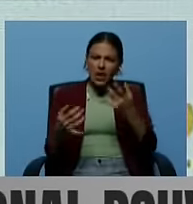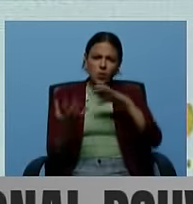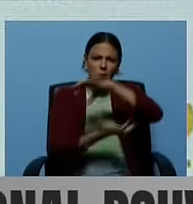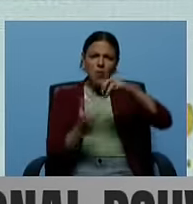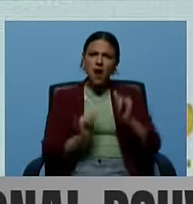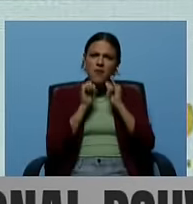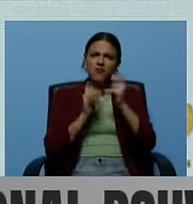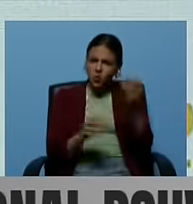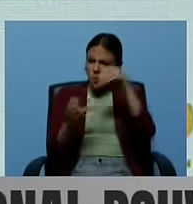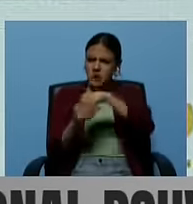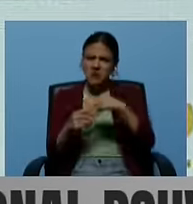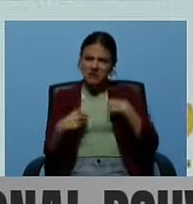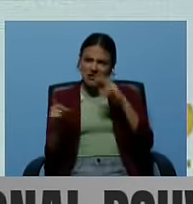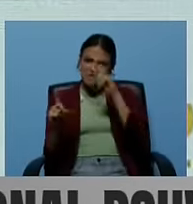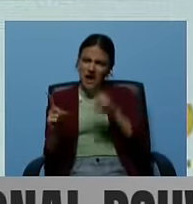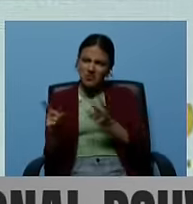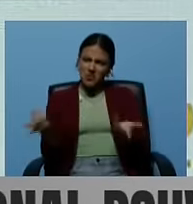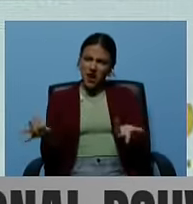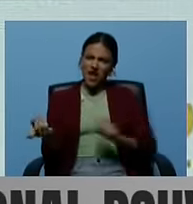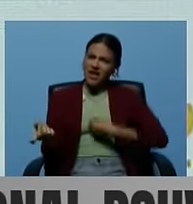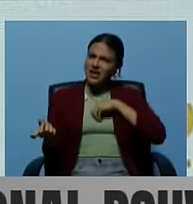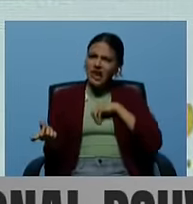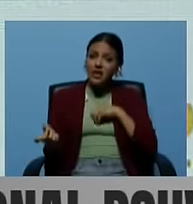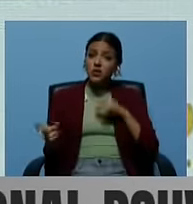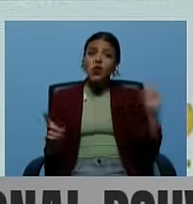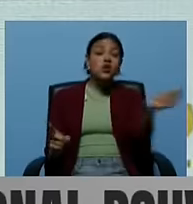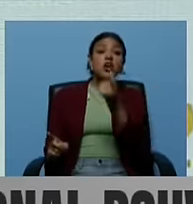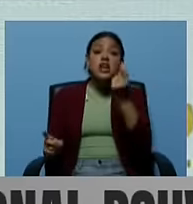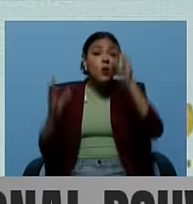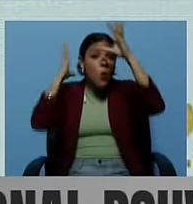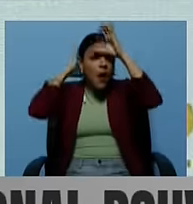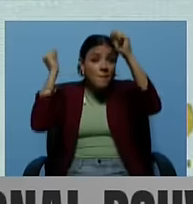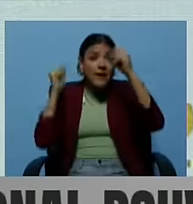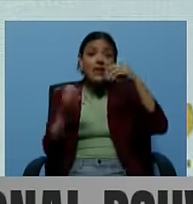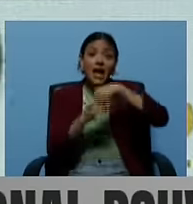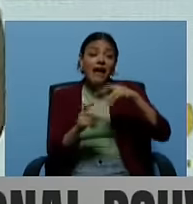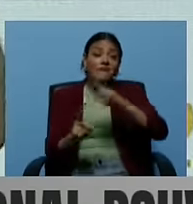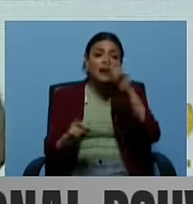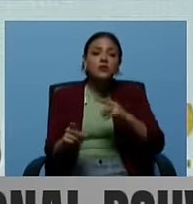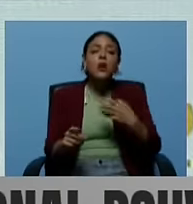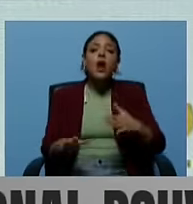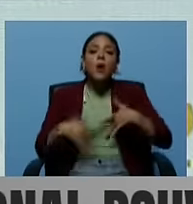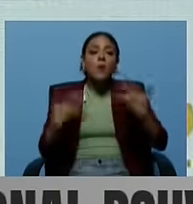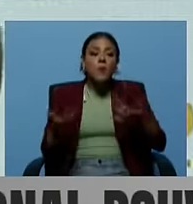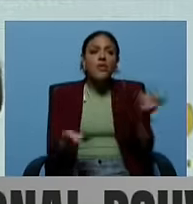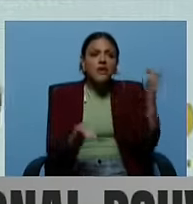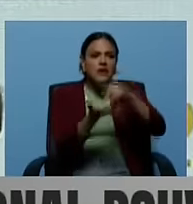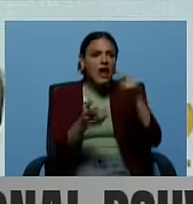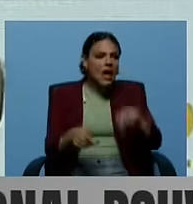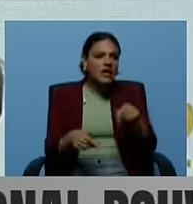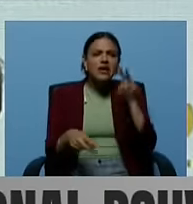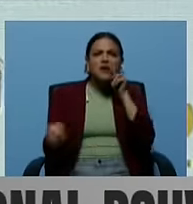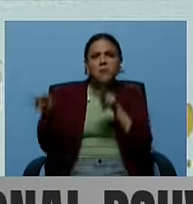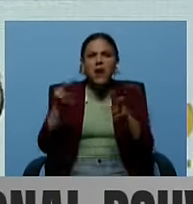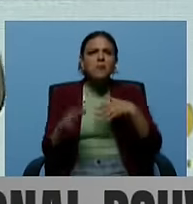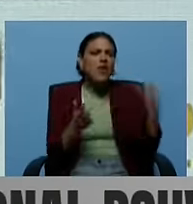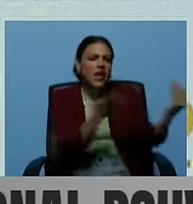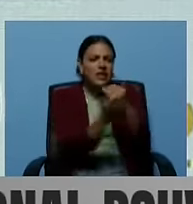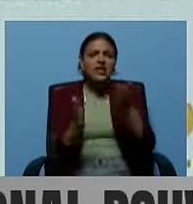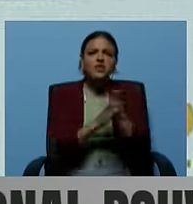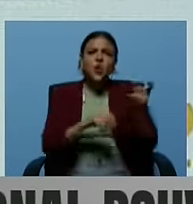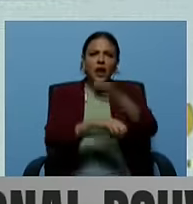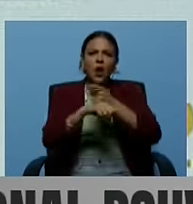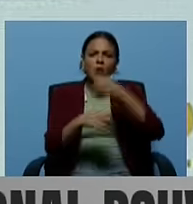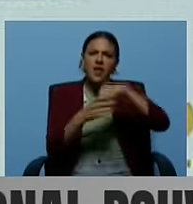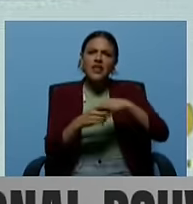países. Ningún embajador, ninguna embajada en Venezuela puede creer que viene para acá a tumbar al gobierno